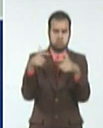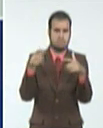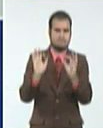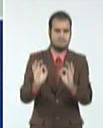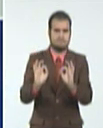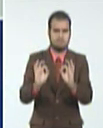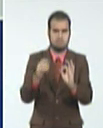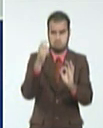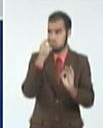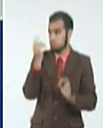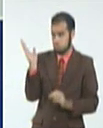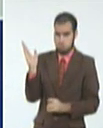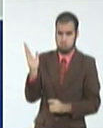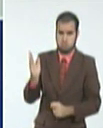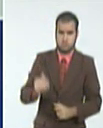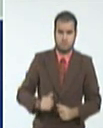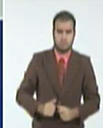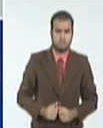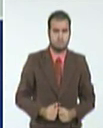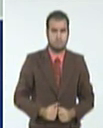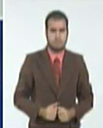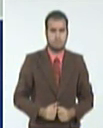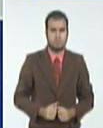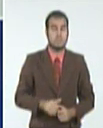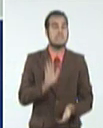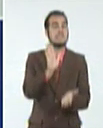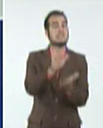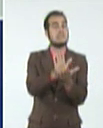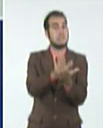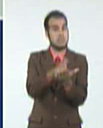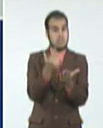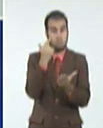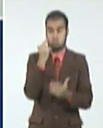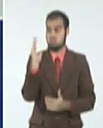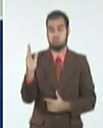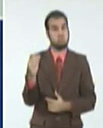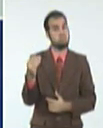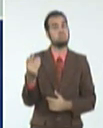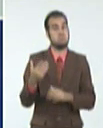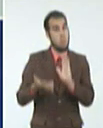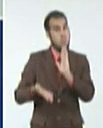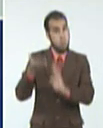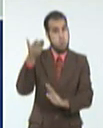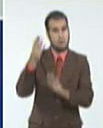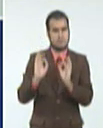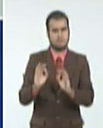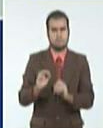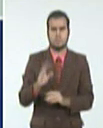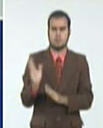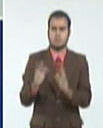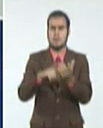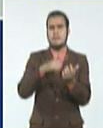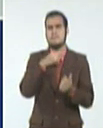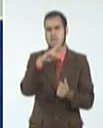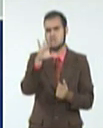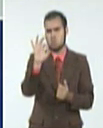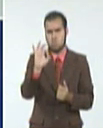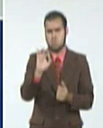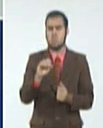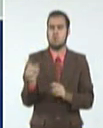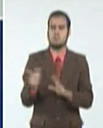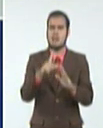tienen. Ciénaga de Zapata se mantiene en primer lugar, Perico, Limonar, Pedro